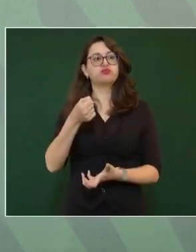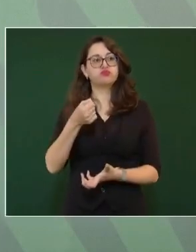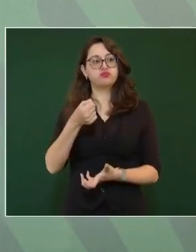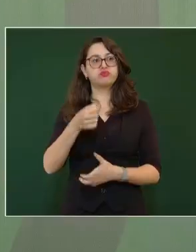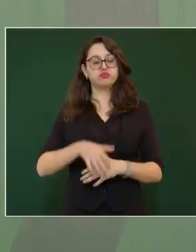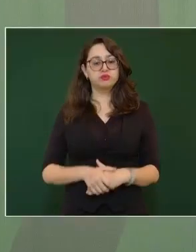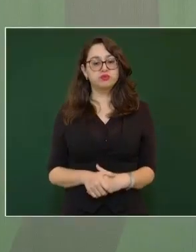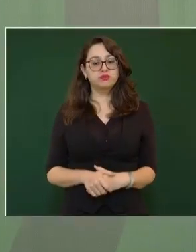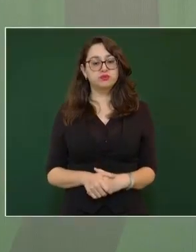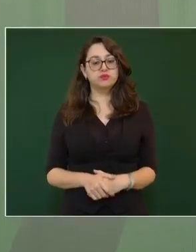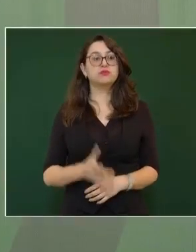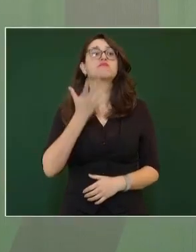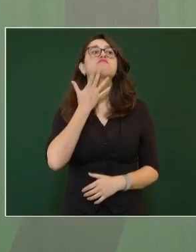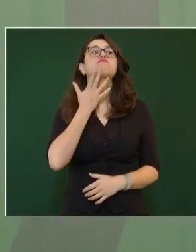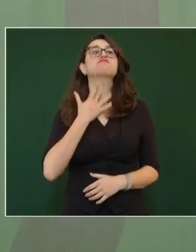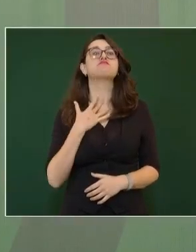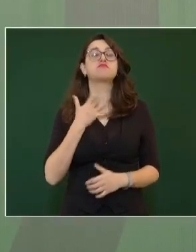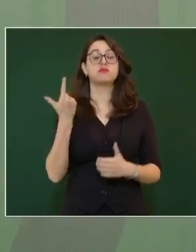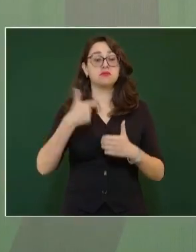El huachicol,